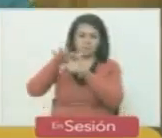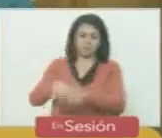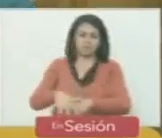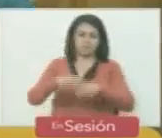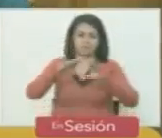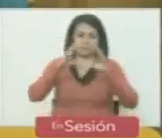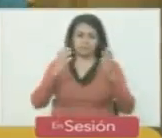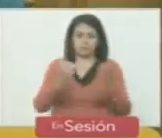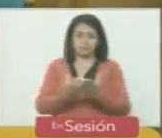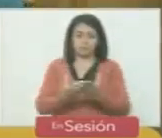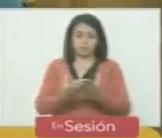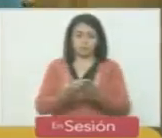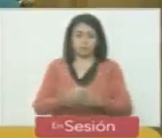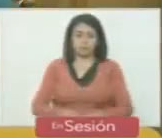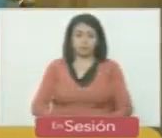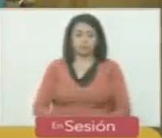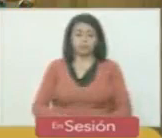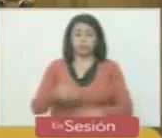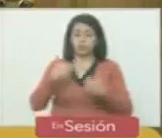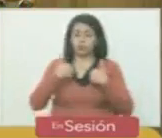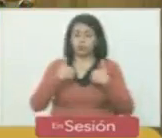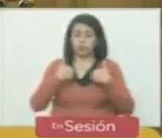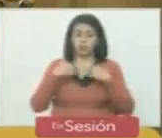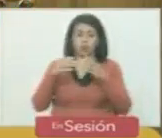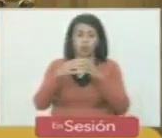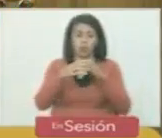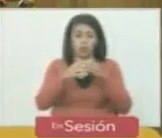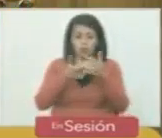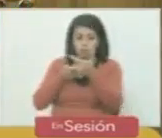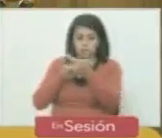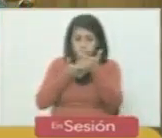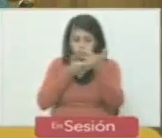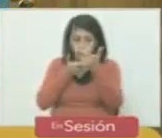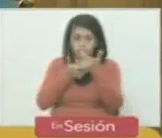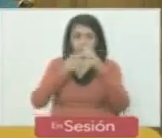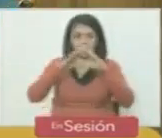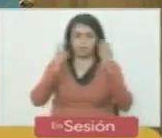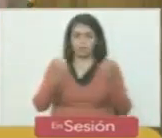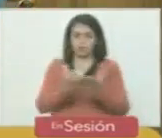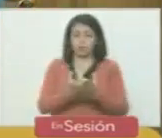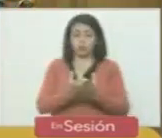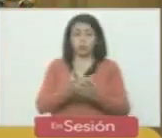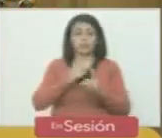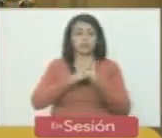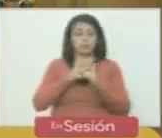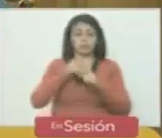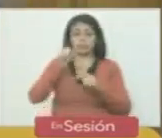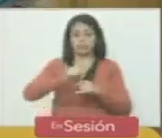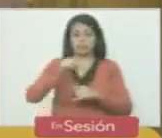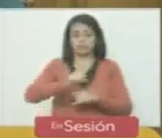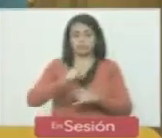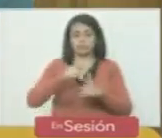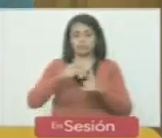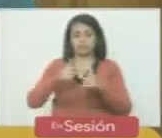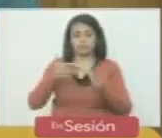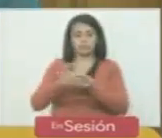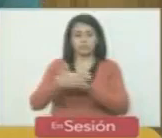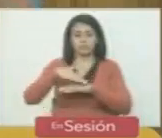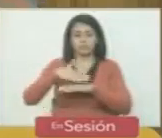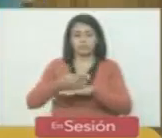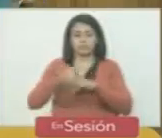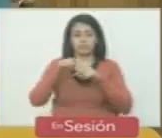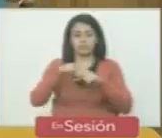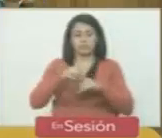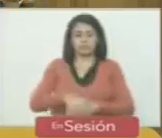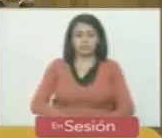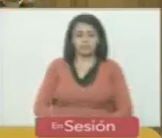el mundo, víctimas de los grupos armados en el mundo. Si es así, bueno, a través de